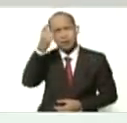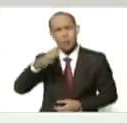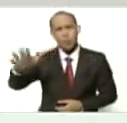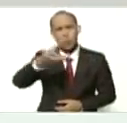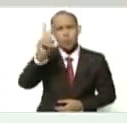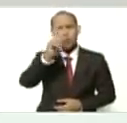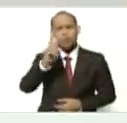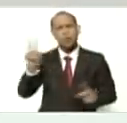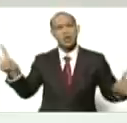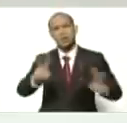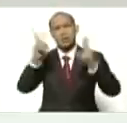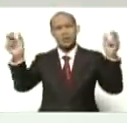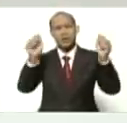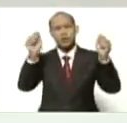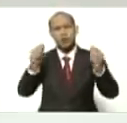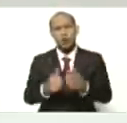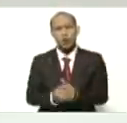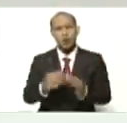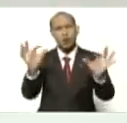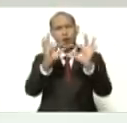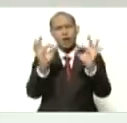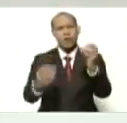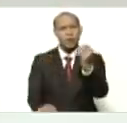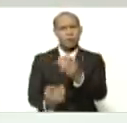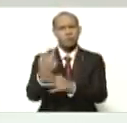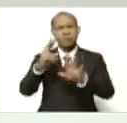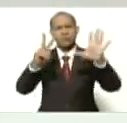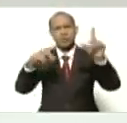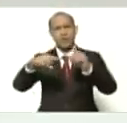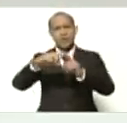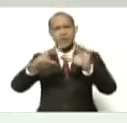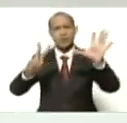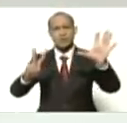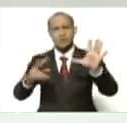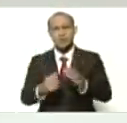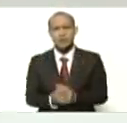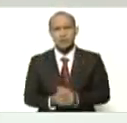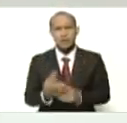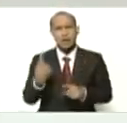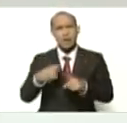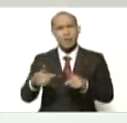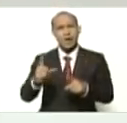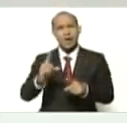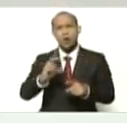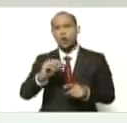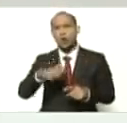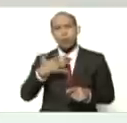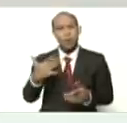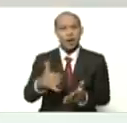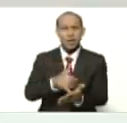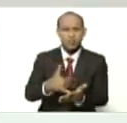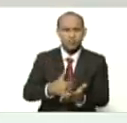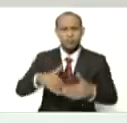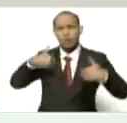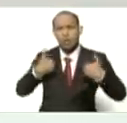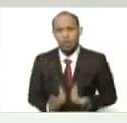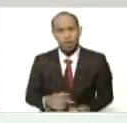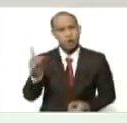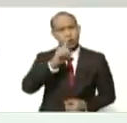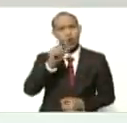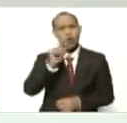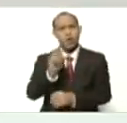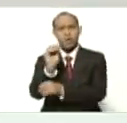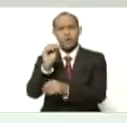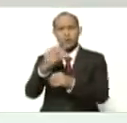victorioso con su modelo del 7 + 7 pero no nos podemos cansar jamás de cuidar